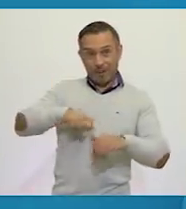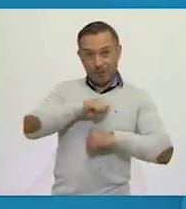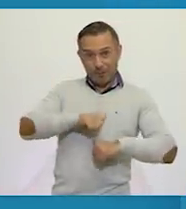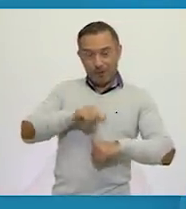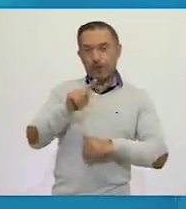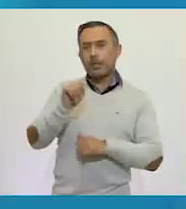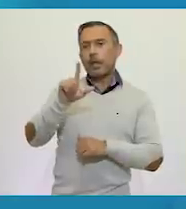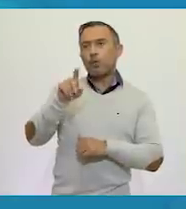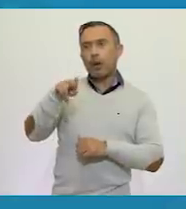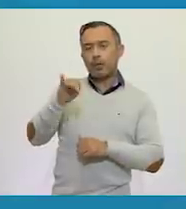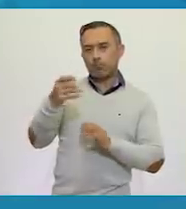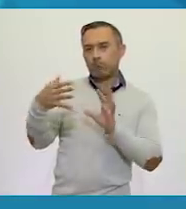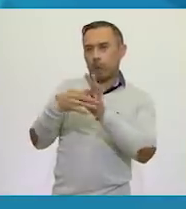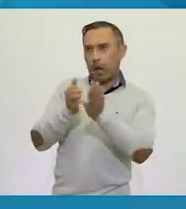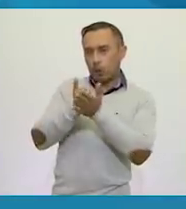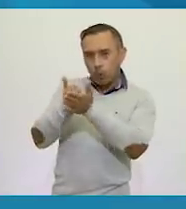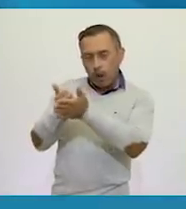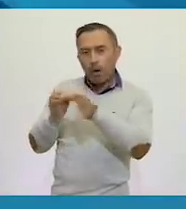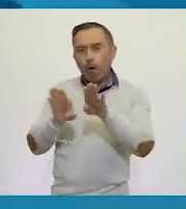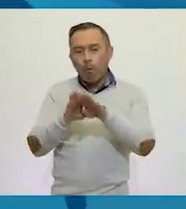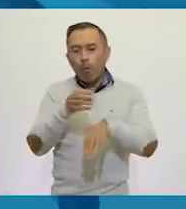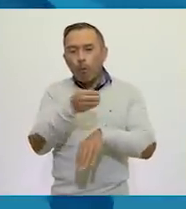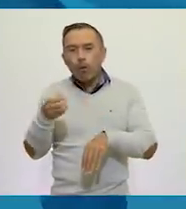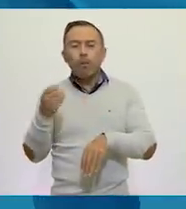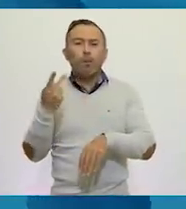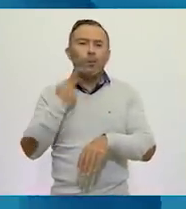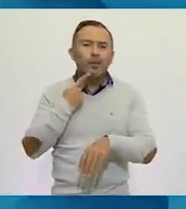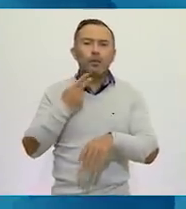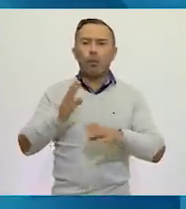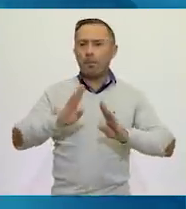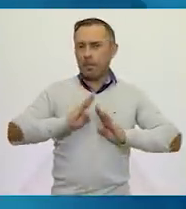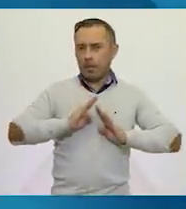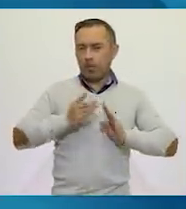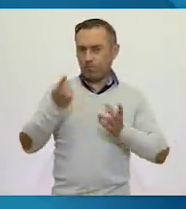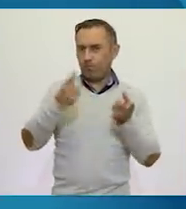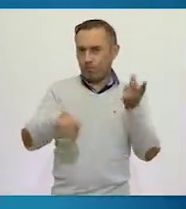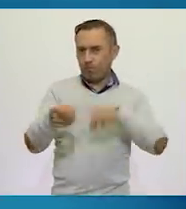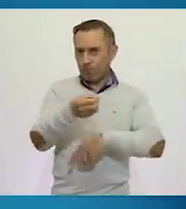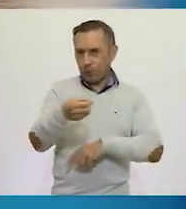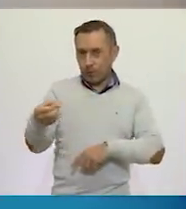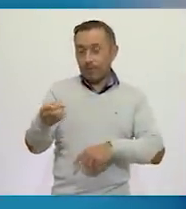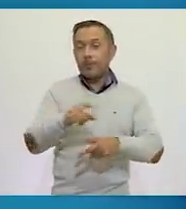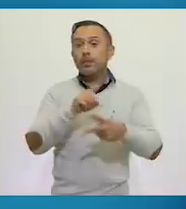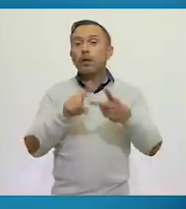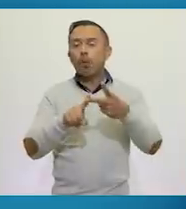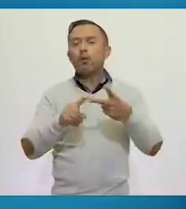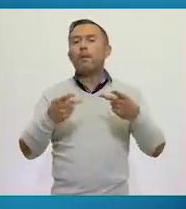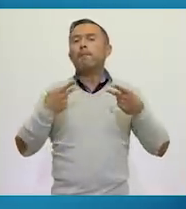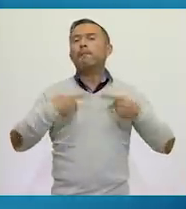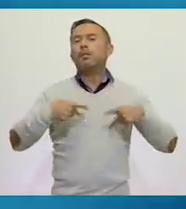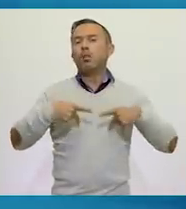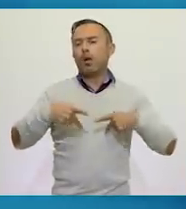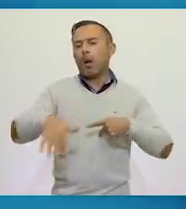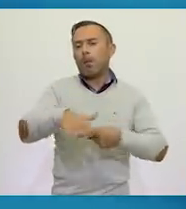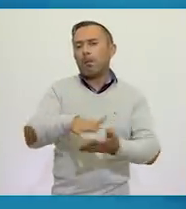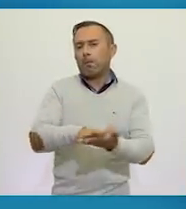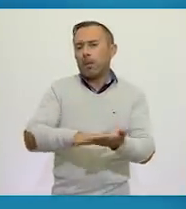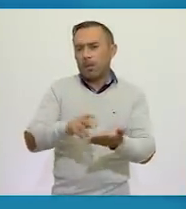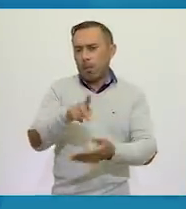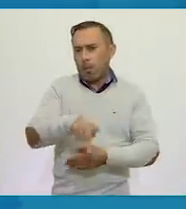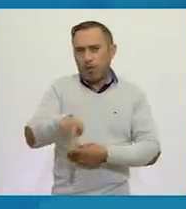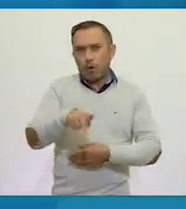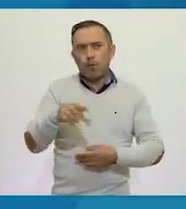disponer órdenes tanto en lo político como en lo militar. En segundo lugar, la gente del pueblo o macehualtin. Ellos